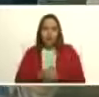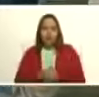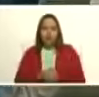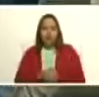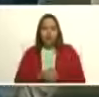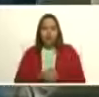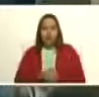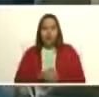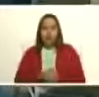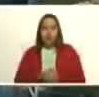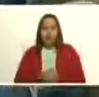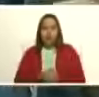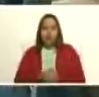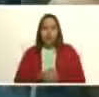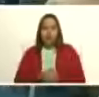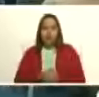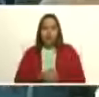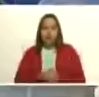Así que